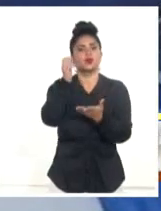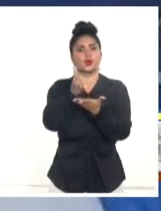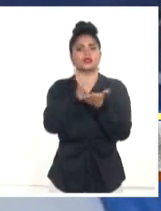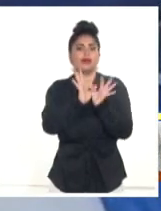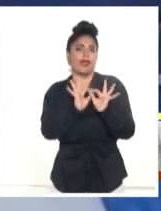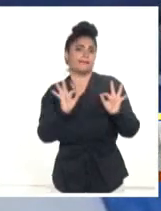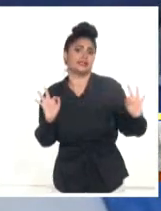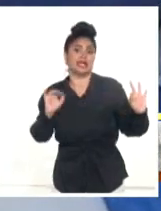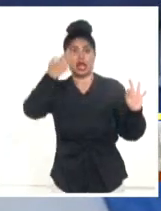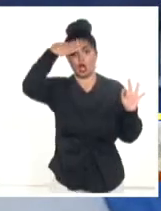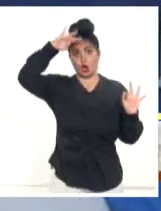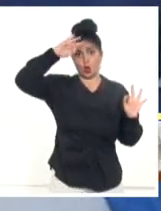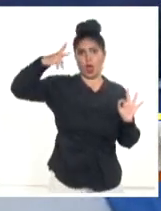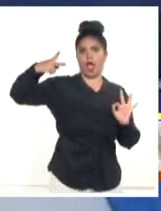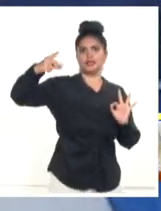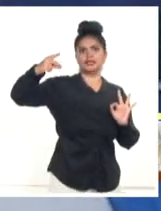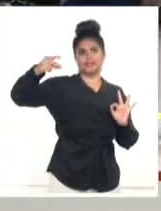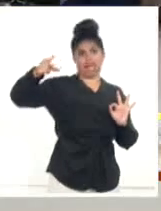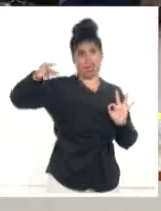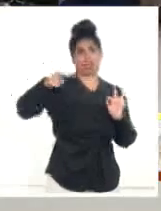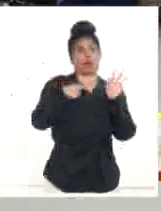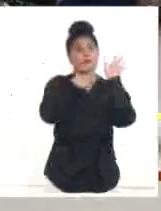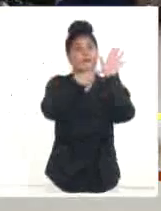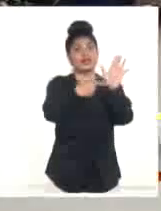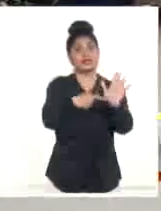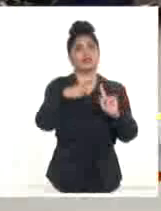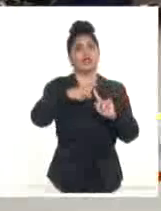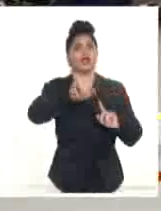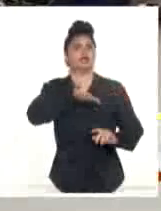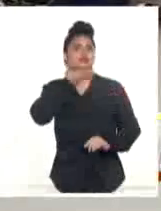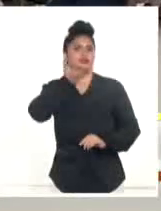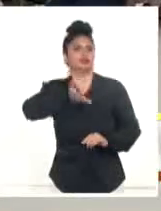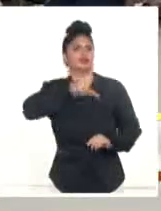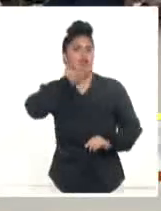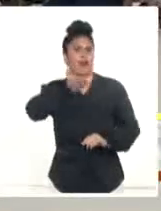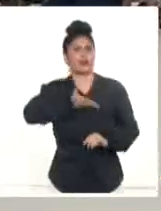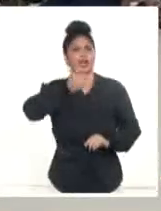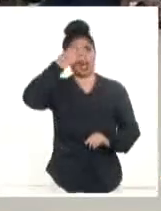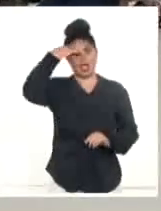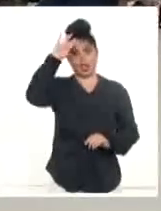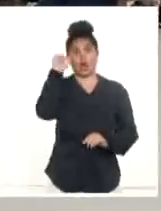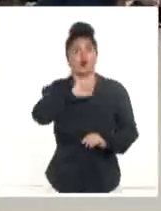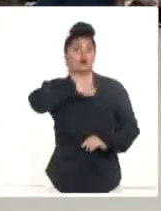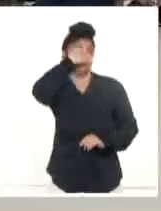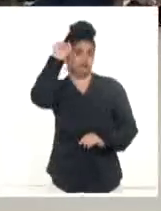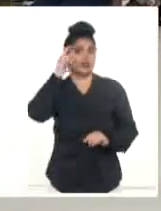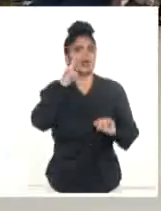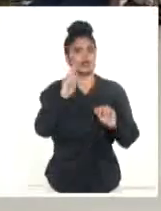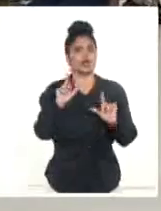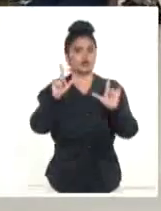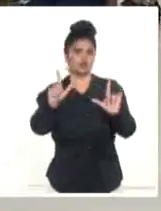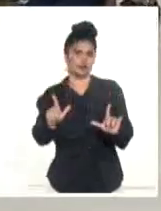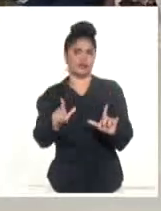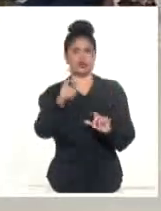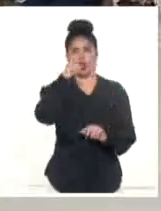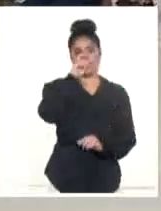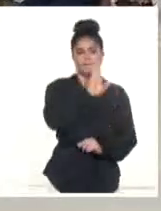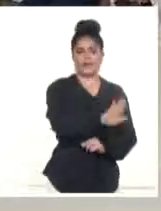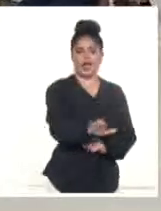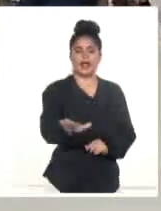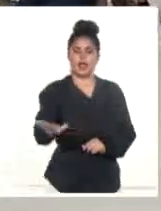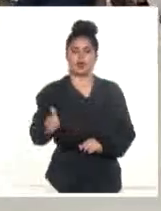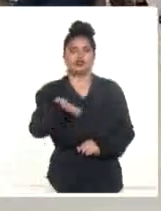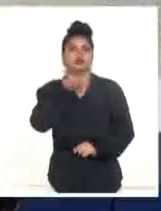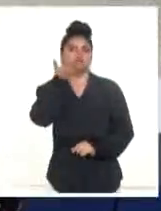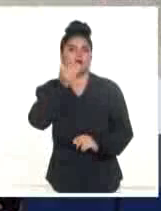ponencia Metodología Neurodidáctica para la construcción de textos escritos en escolares con retardo en el desarrollo psicomotor de la